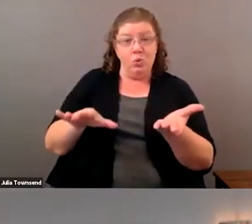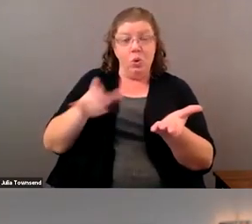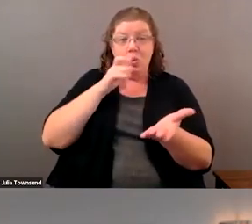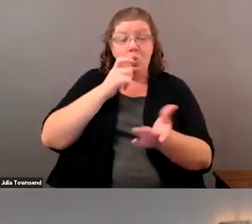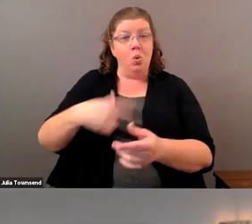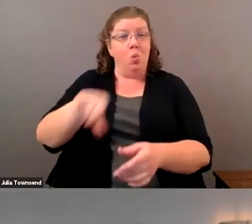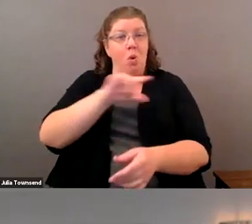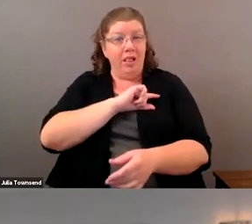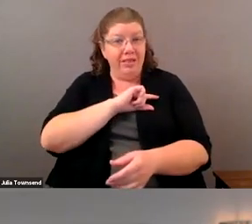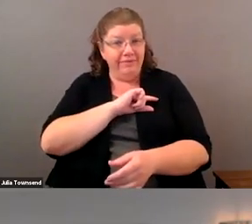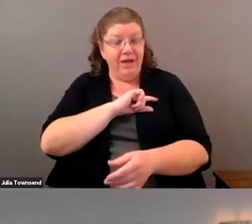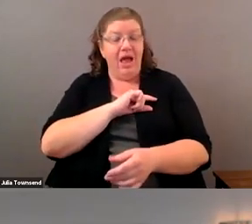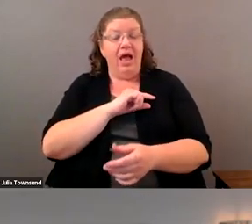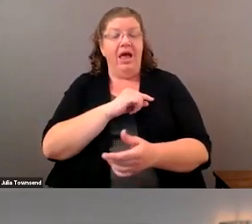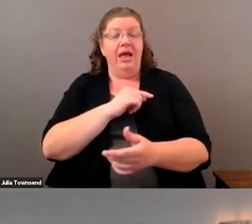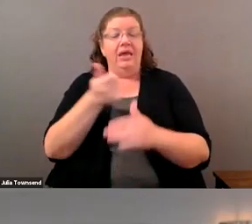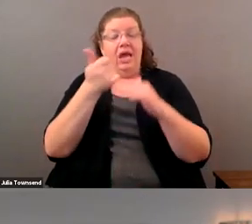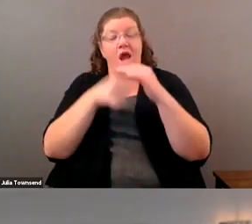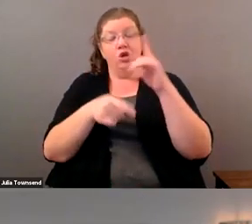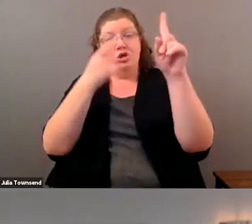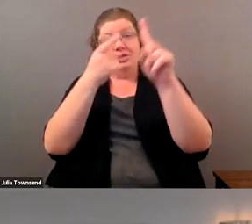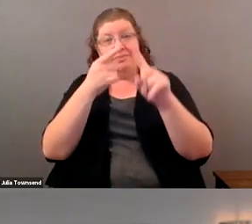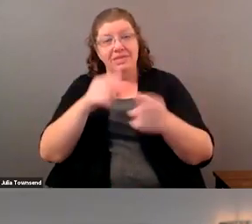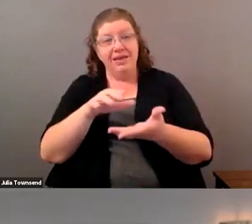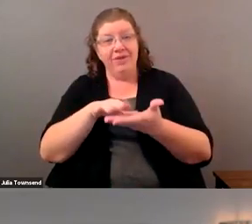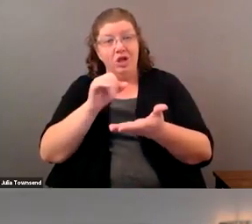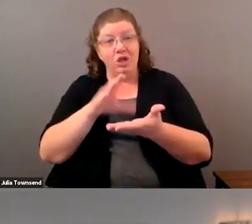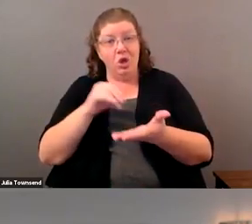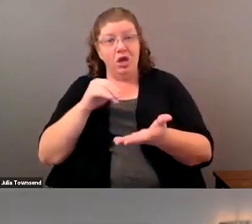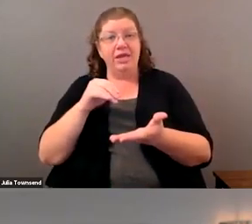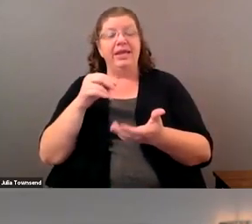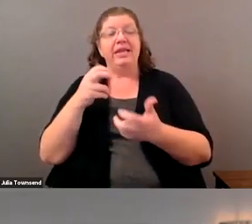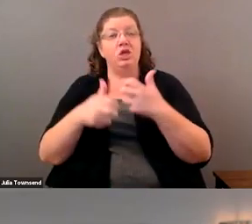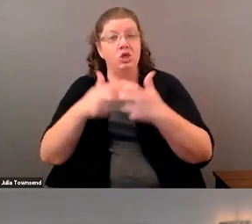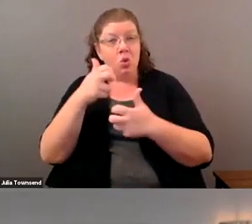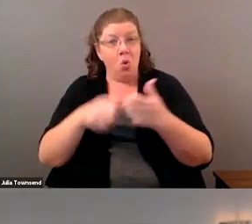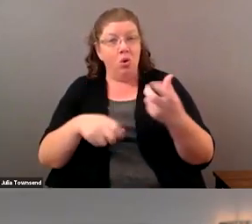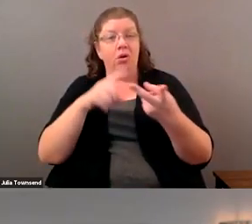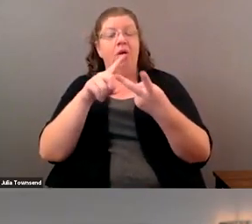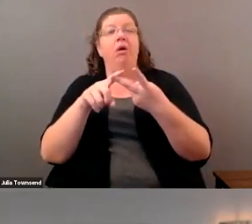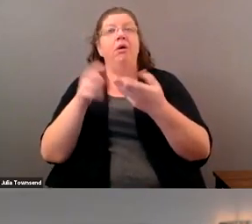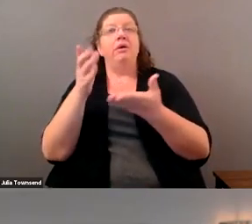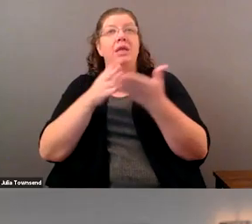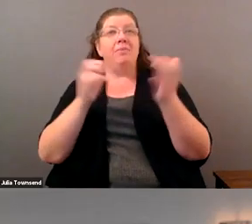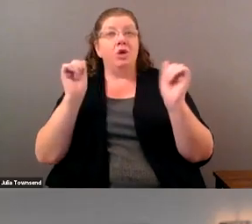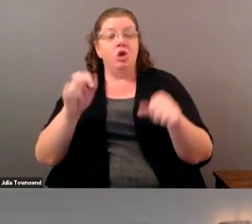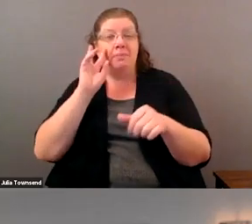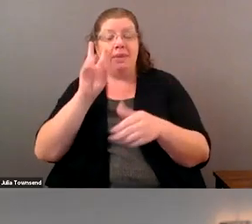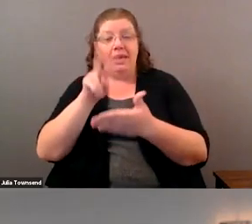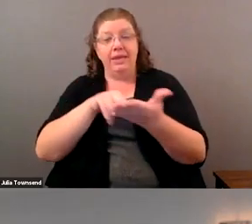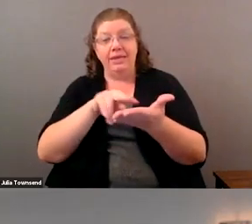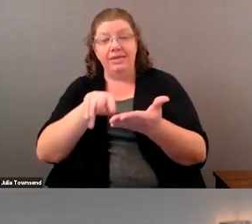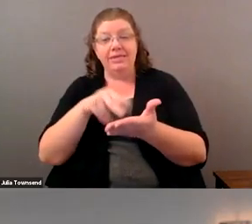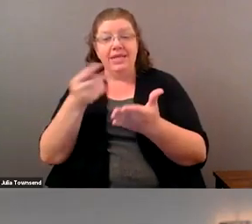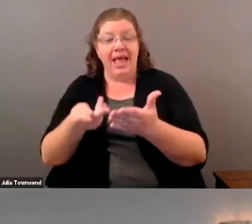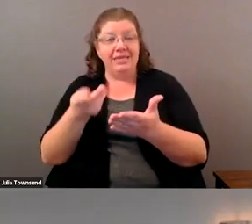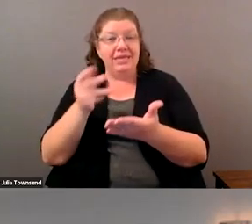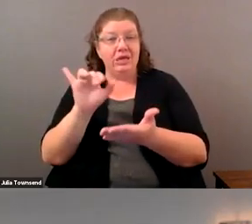universidad y si no se da a los estudiantes que califican bajo las